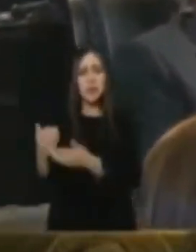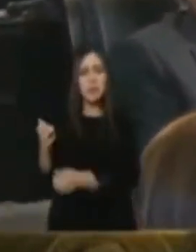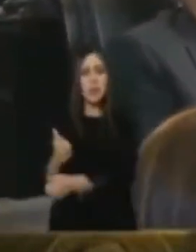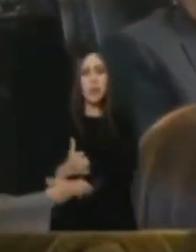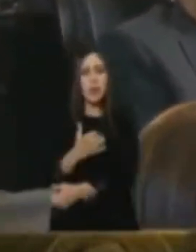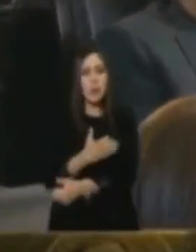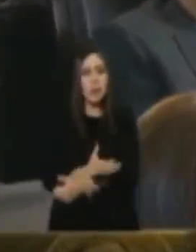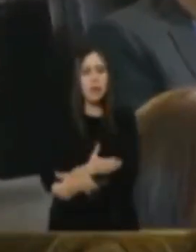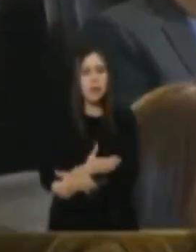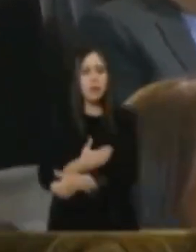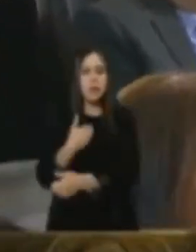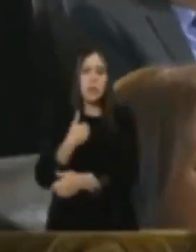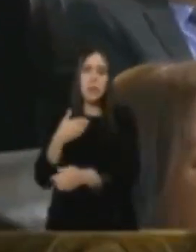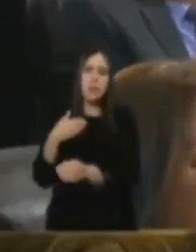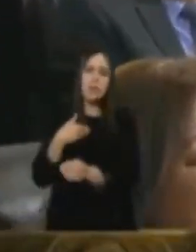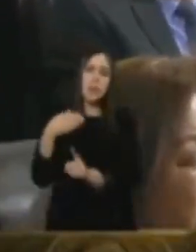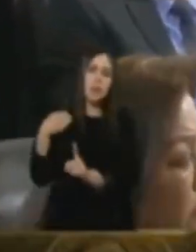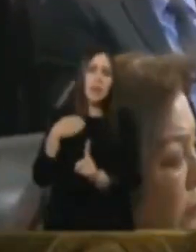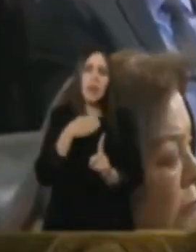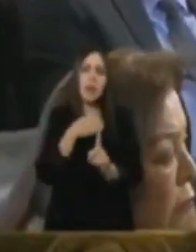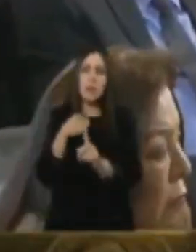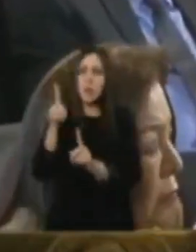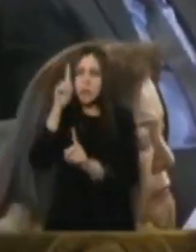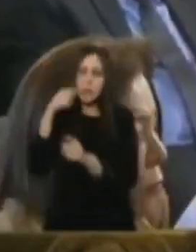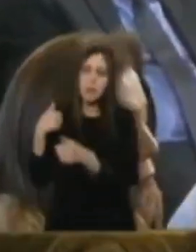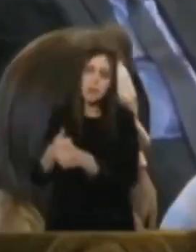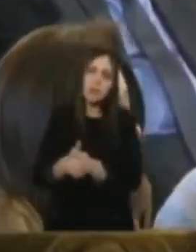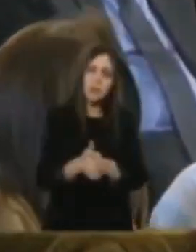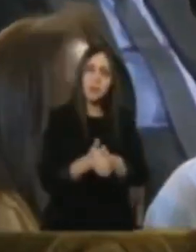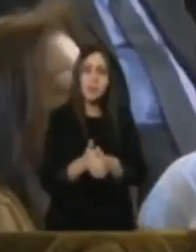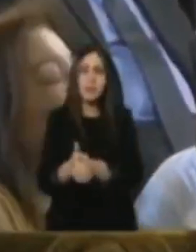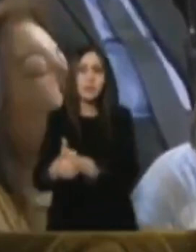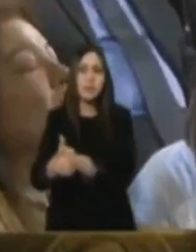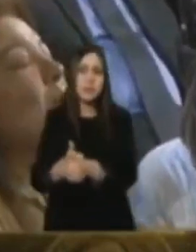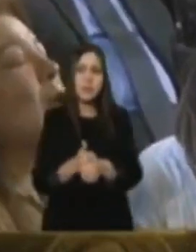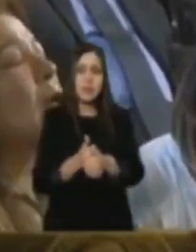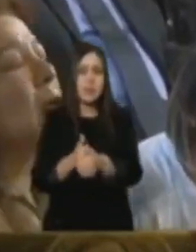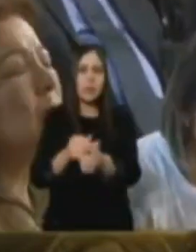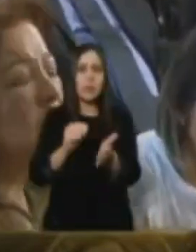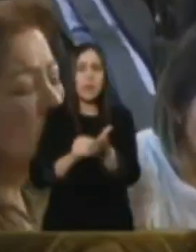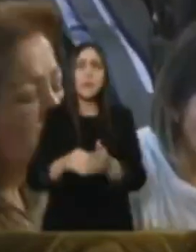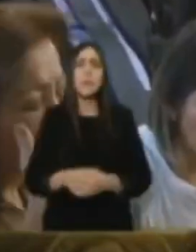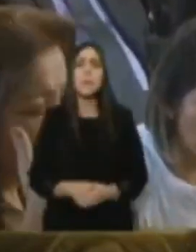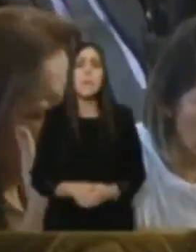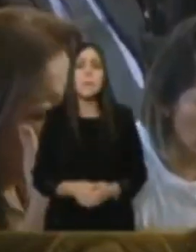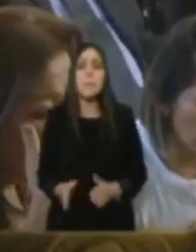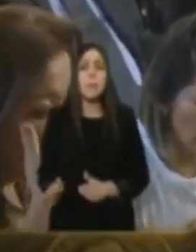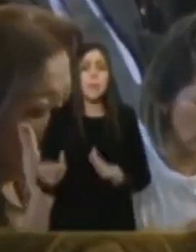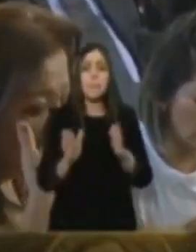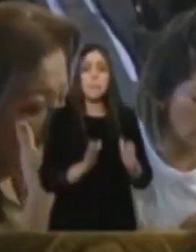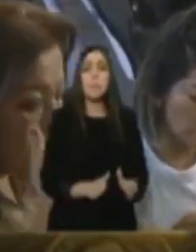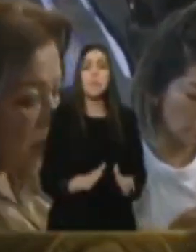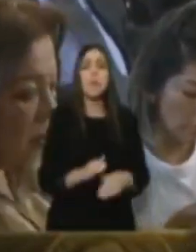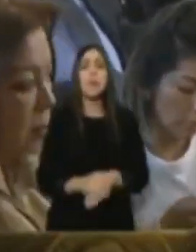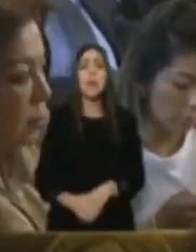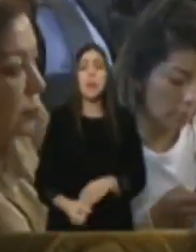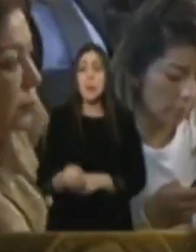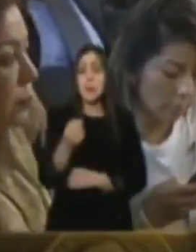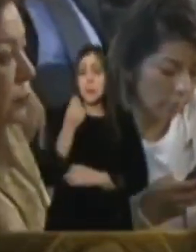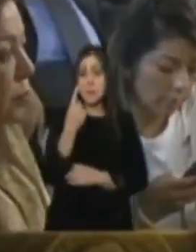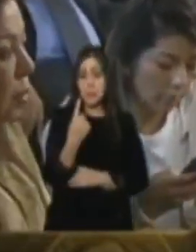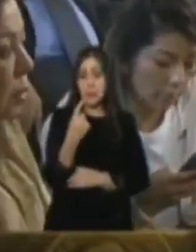El 1 de enero, son una guía en el camino. El 1 de enero de